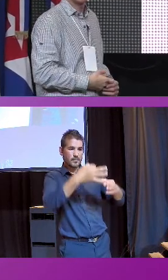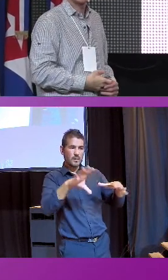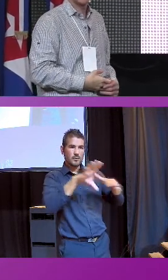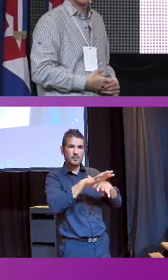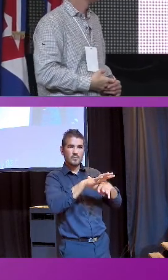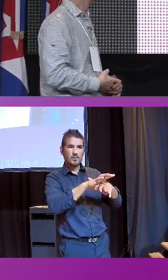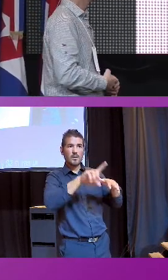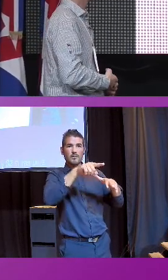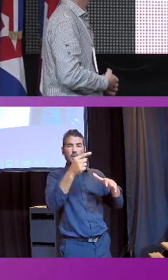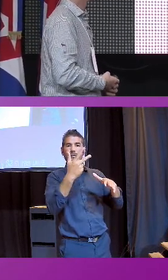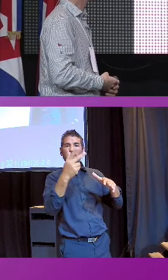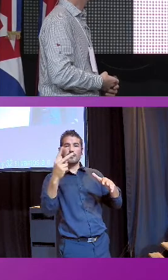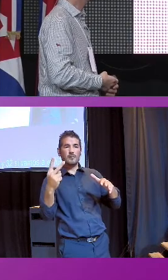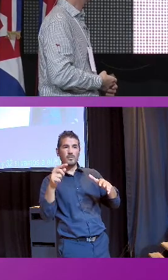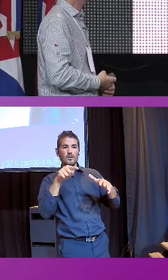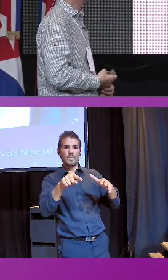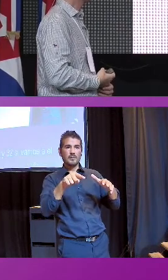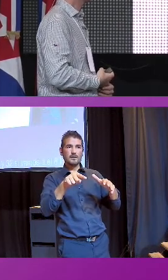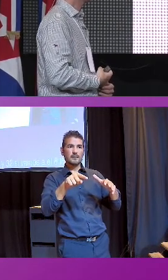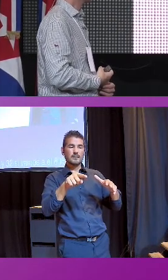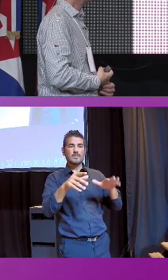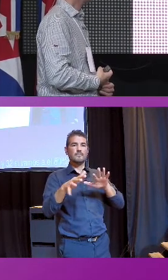Nos vamos a el 80%,